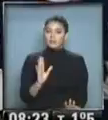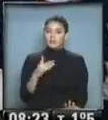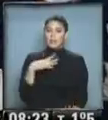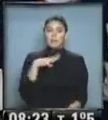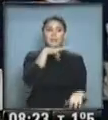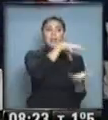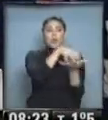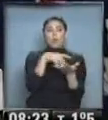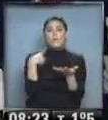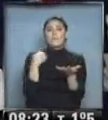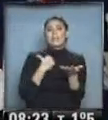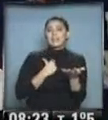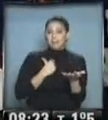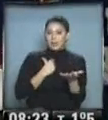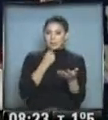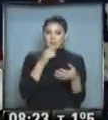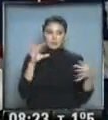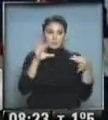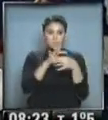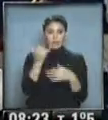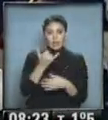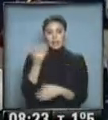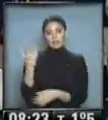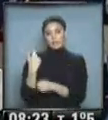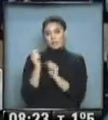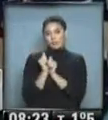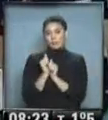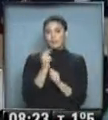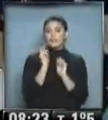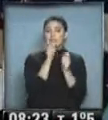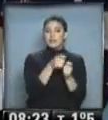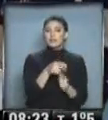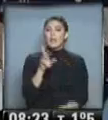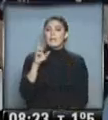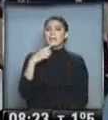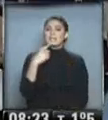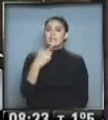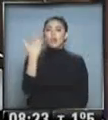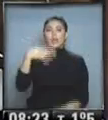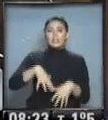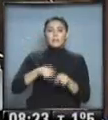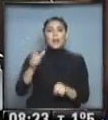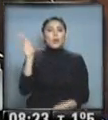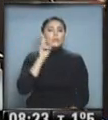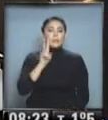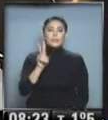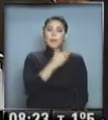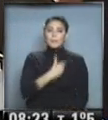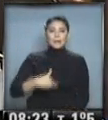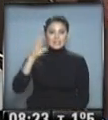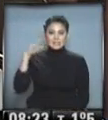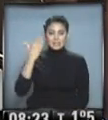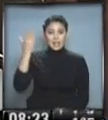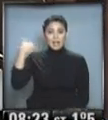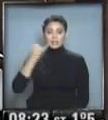las unidades que visitemos correspondan a las fuerzas respectivas. Rossi, más temprano en esta edición escuchábamos las palabras de la presidenta en el día de